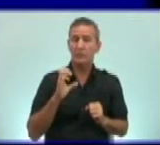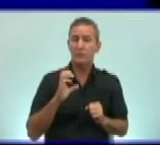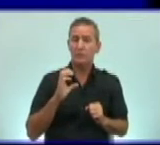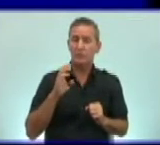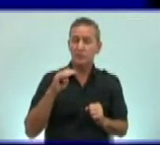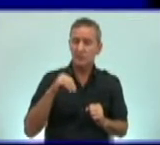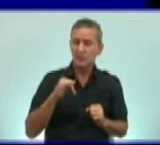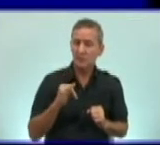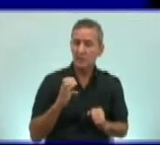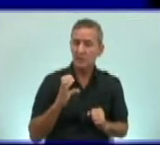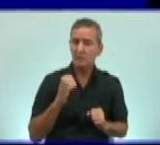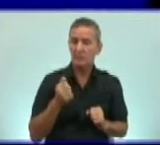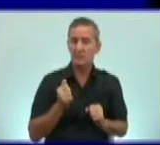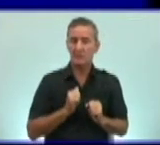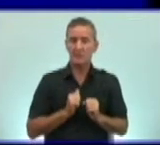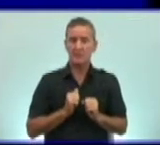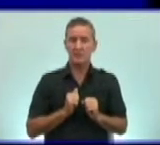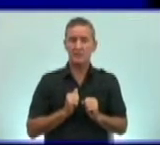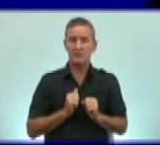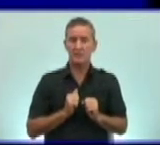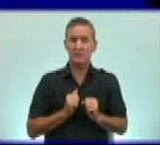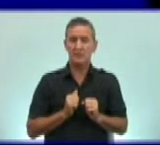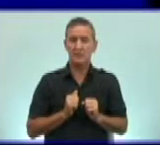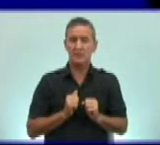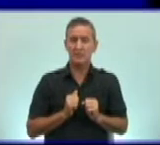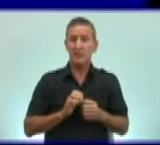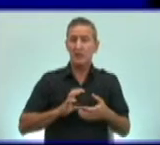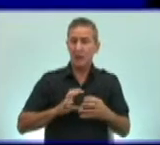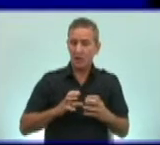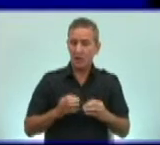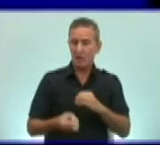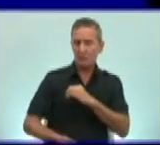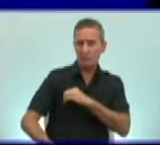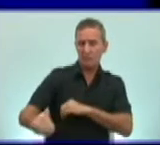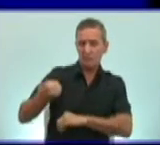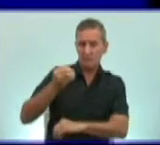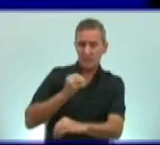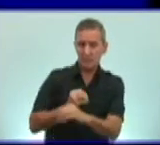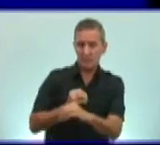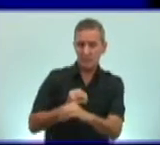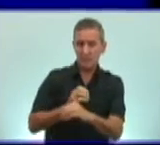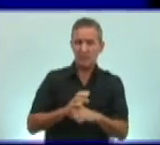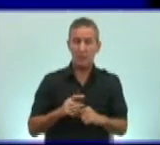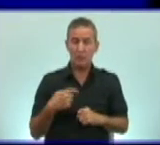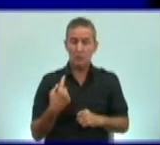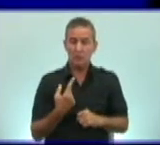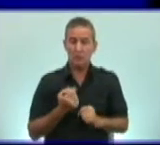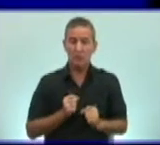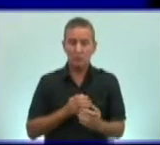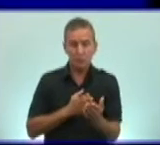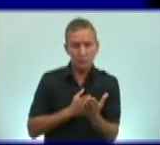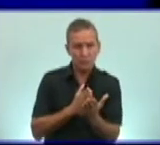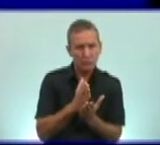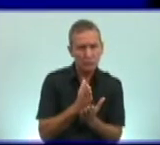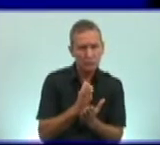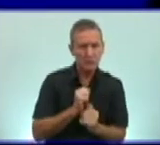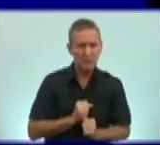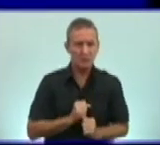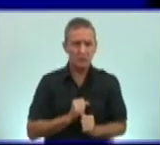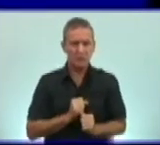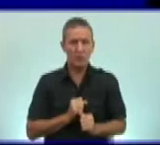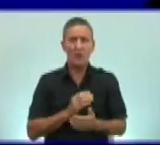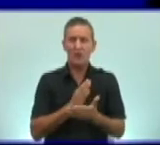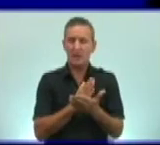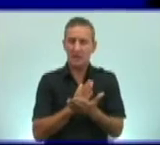ocurre en sentido inverso. Pues bien, nosotros vamos a continuar el